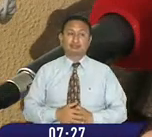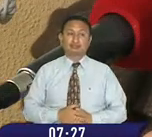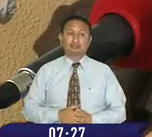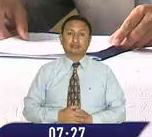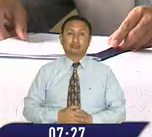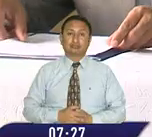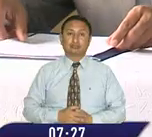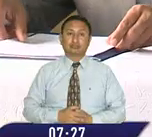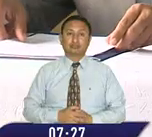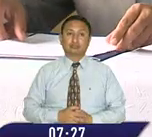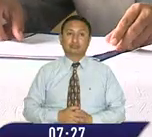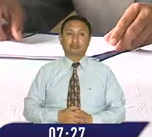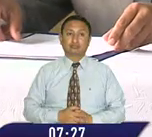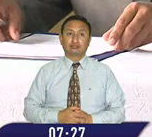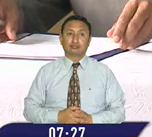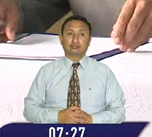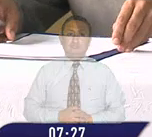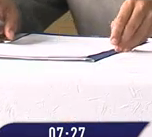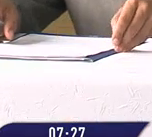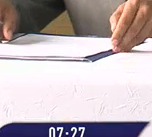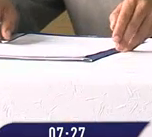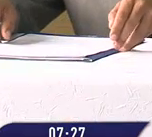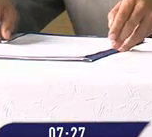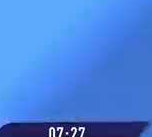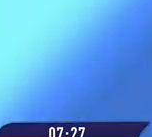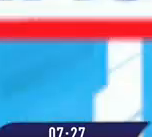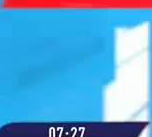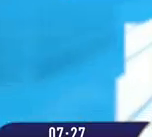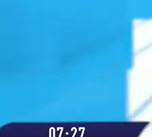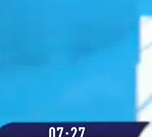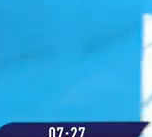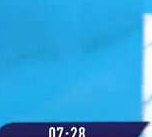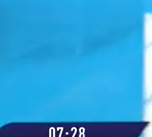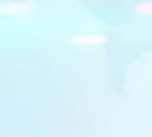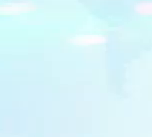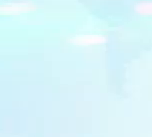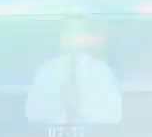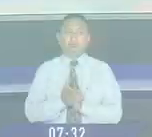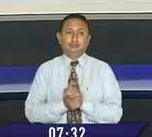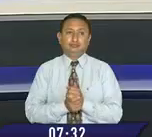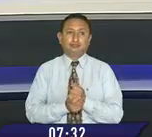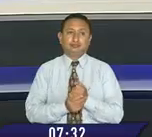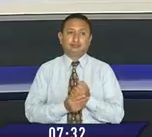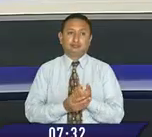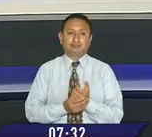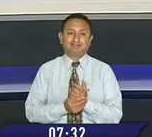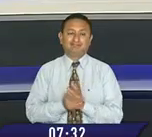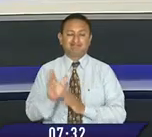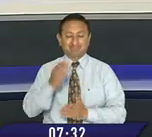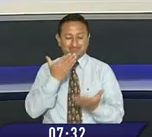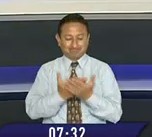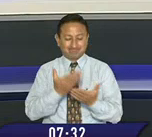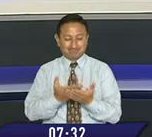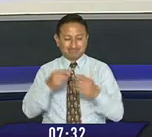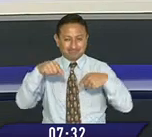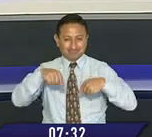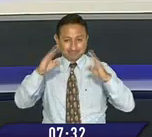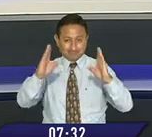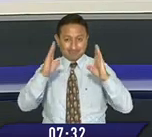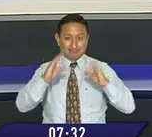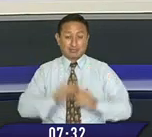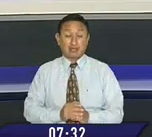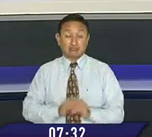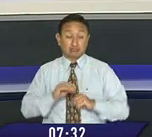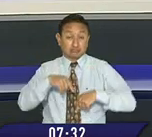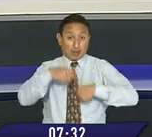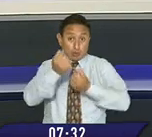saludables. Informó Sofía Vintimilla. Vamos a retornar. Gracias, amigos, por acompañarnos. Vamos a contarles ahora